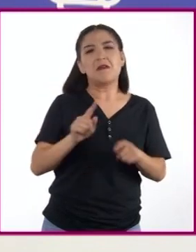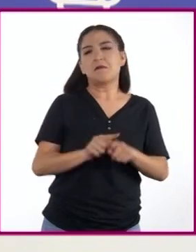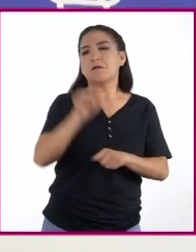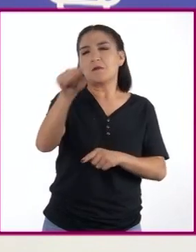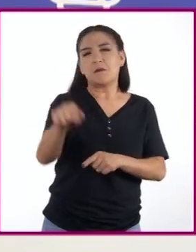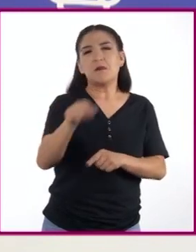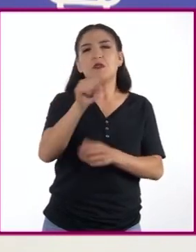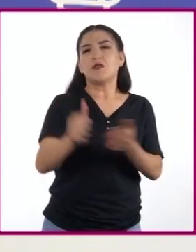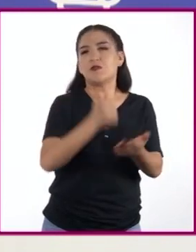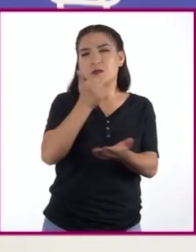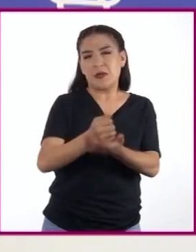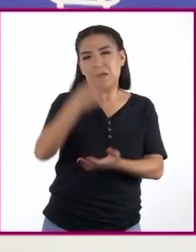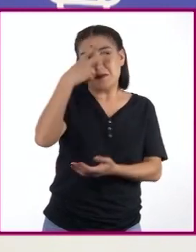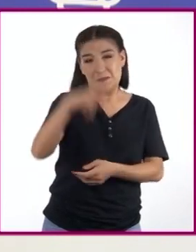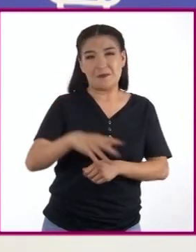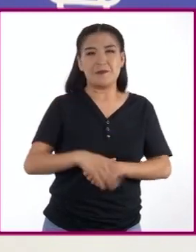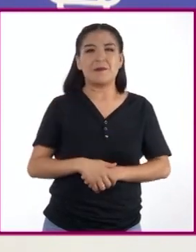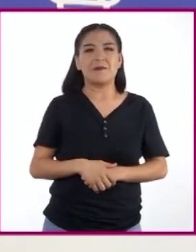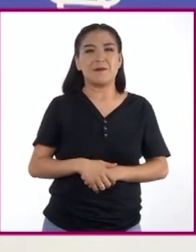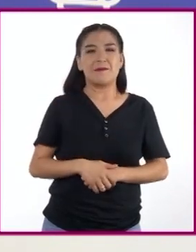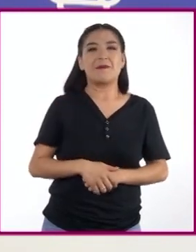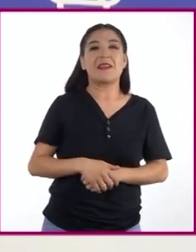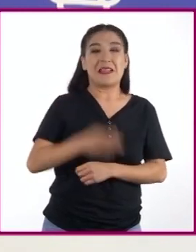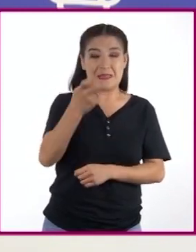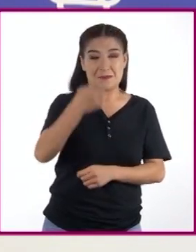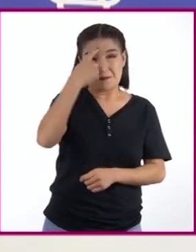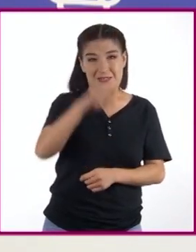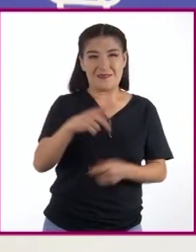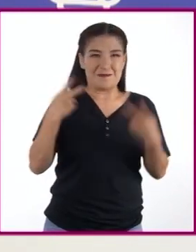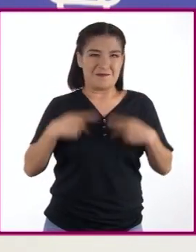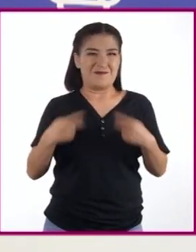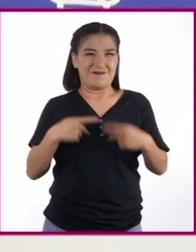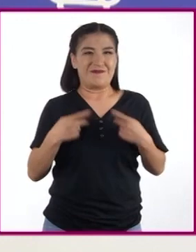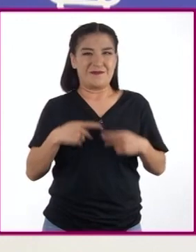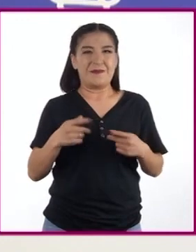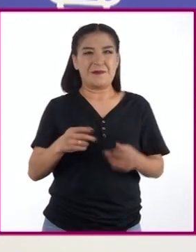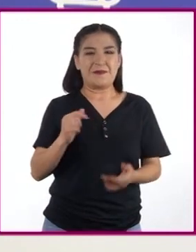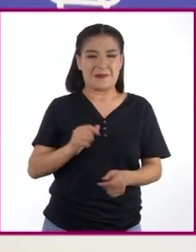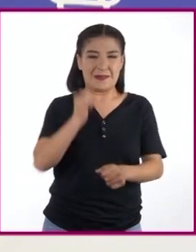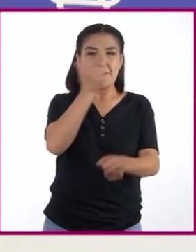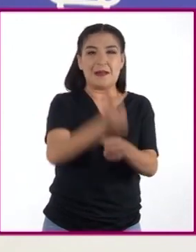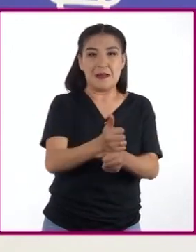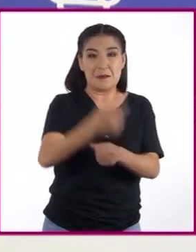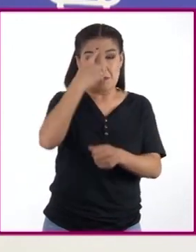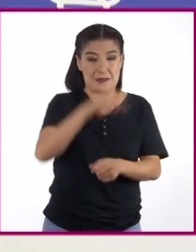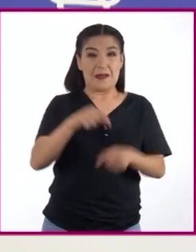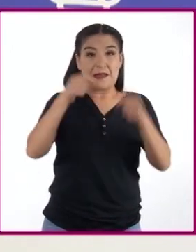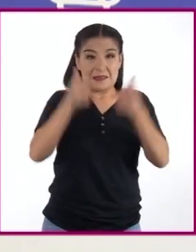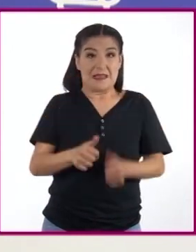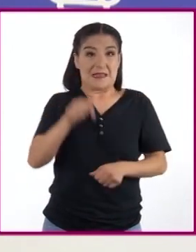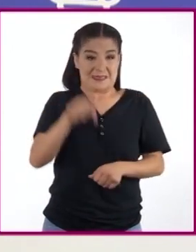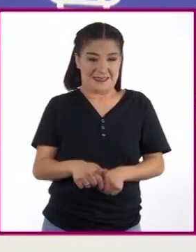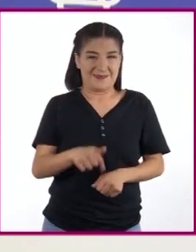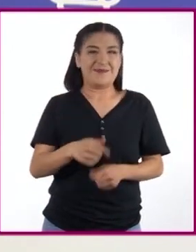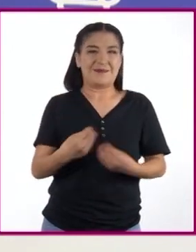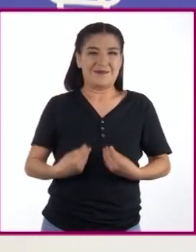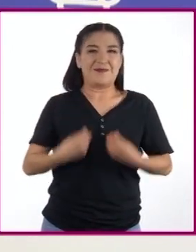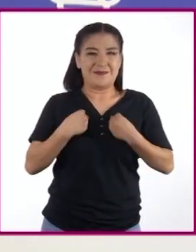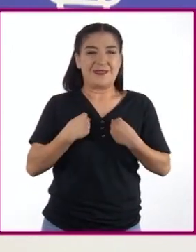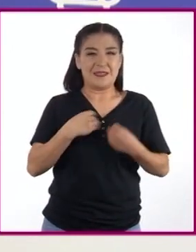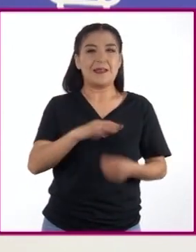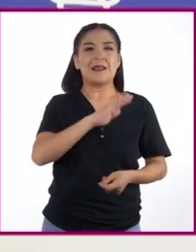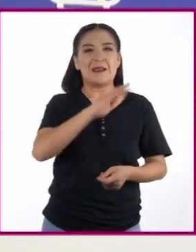México. La condición para que esta comunidad pudiera permanecer en la Nueva España fue que